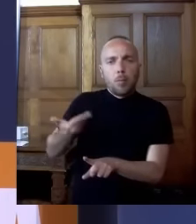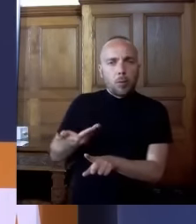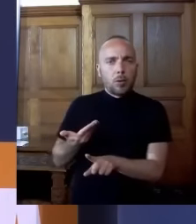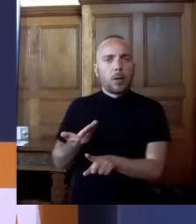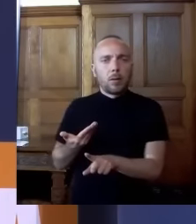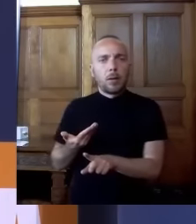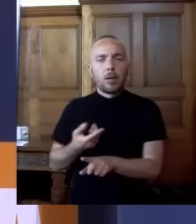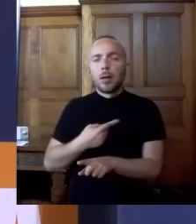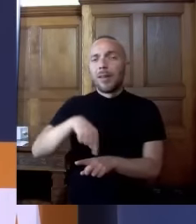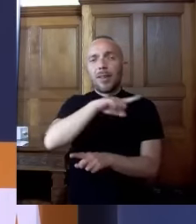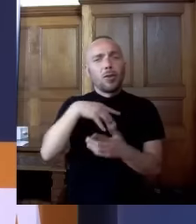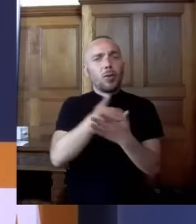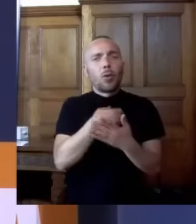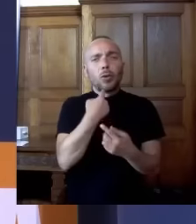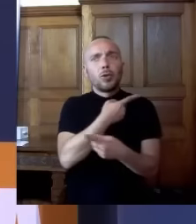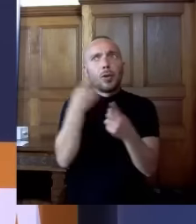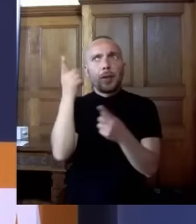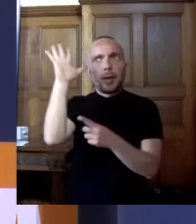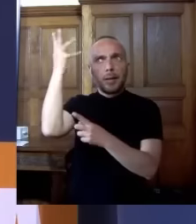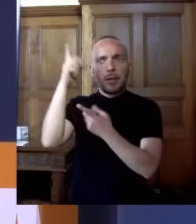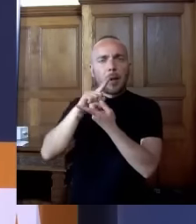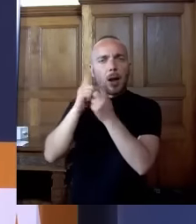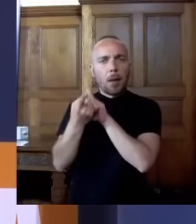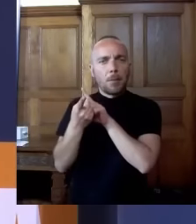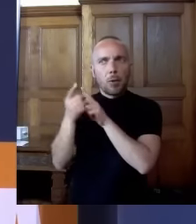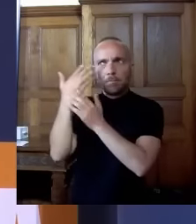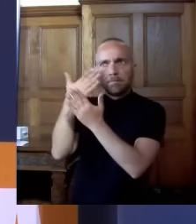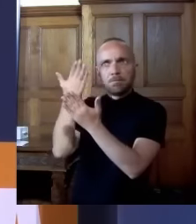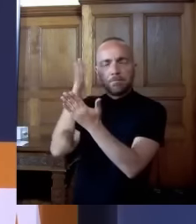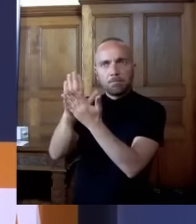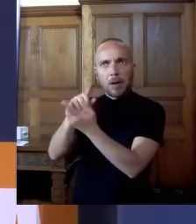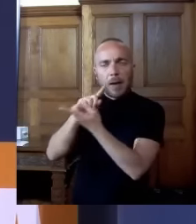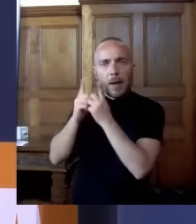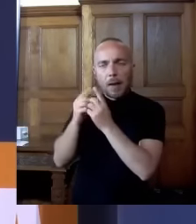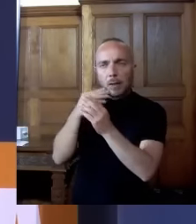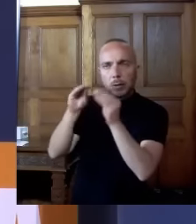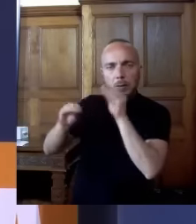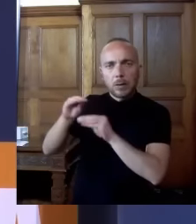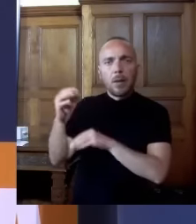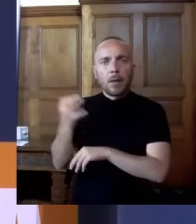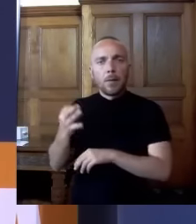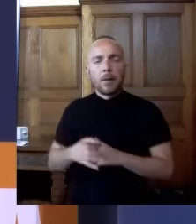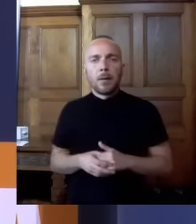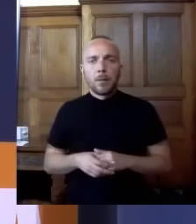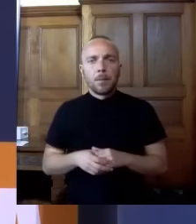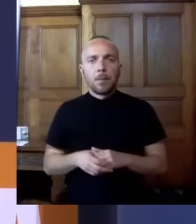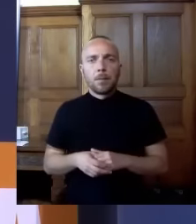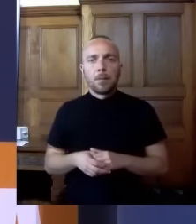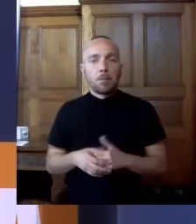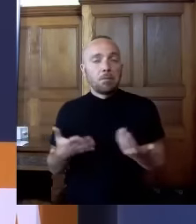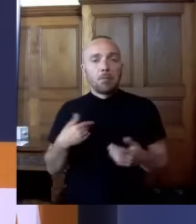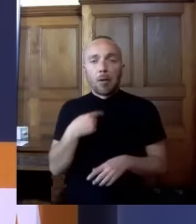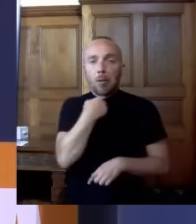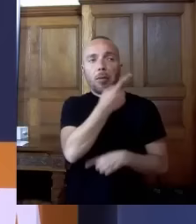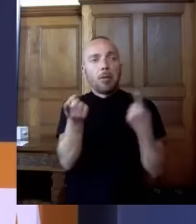guti esaten dute aldita kimati ekit ereta batz eta oso erza